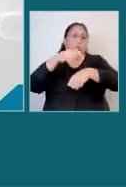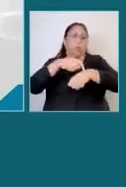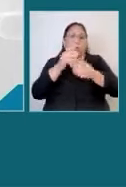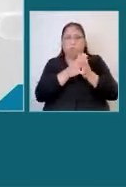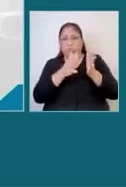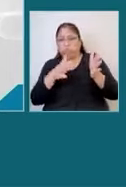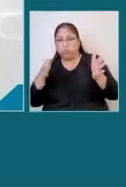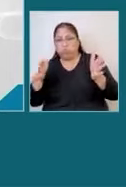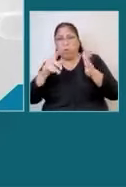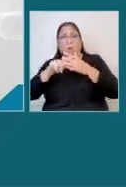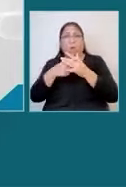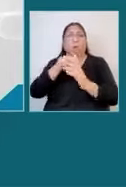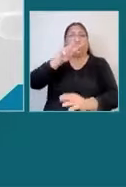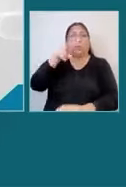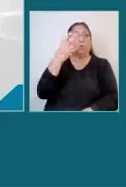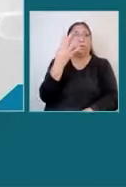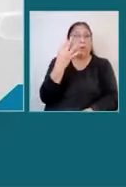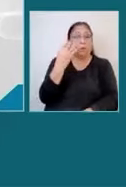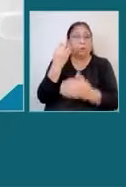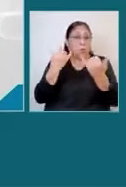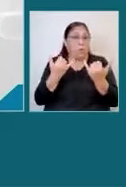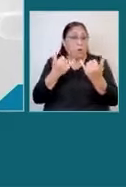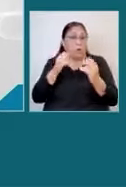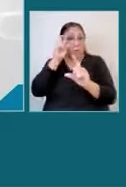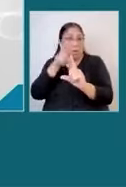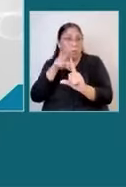te digo, empezó en el 2014, recién ahora vemos los